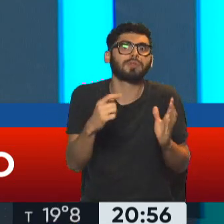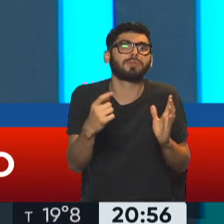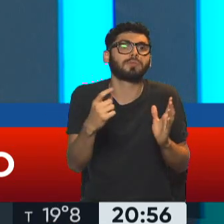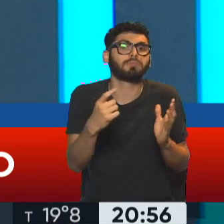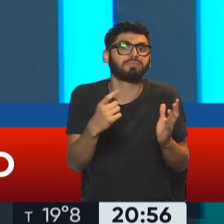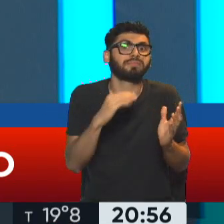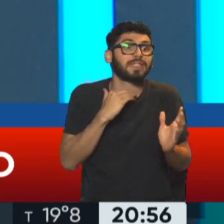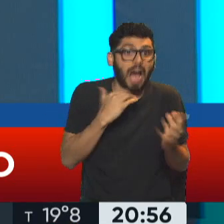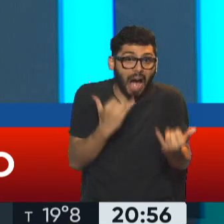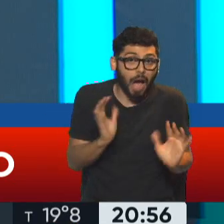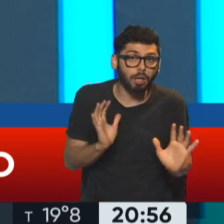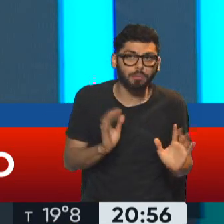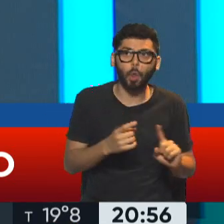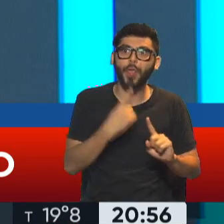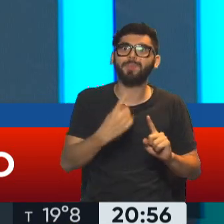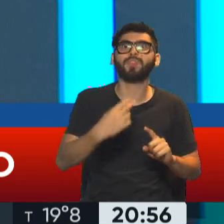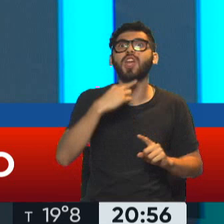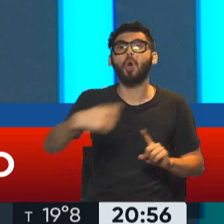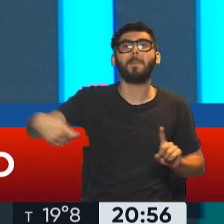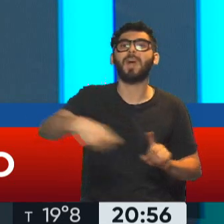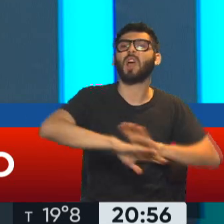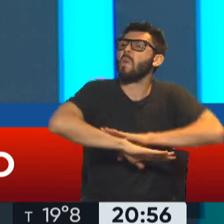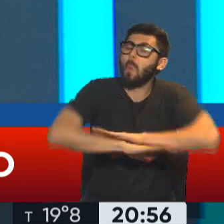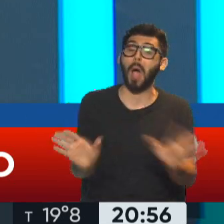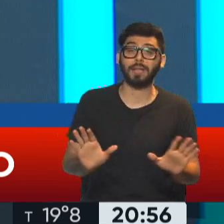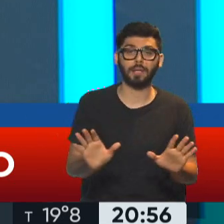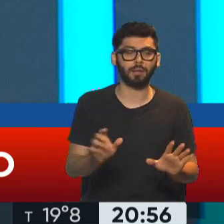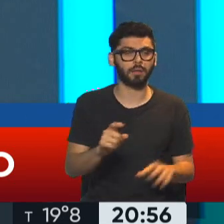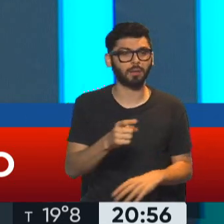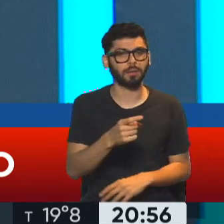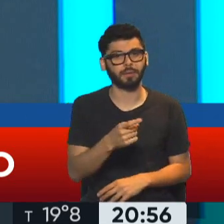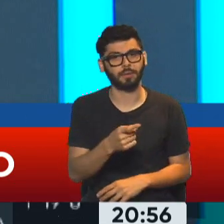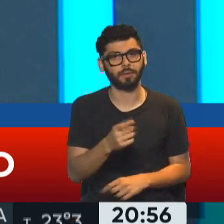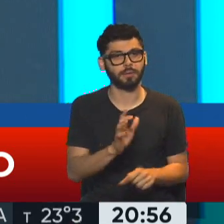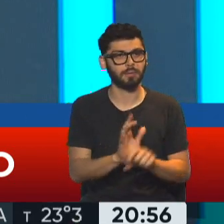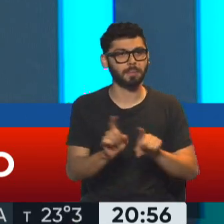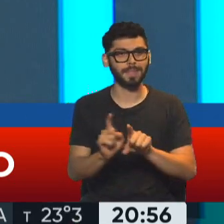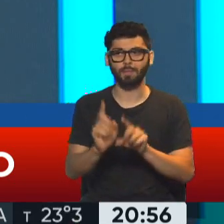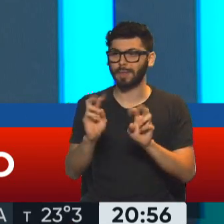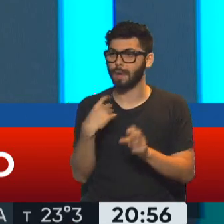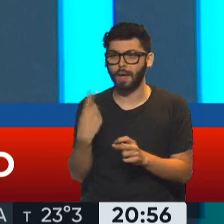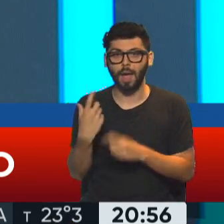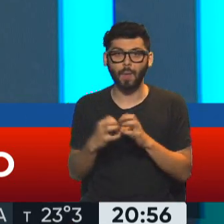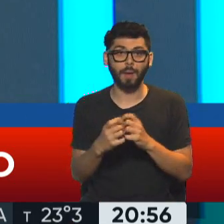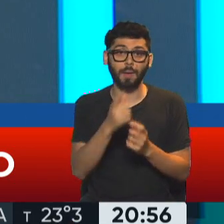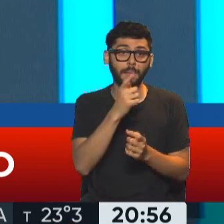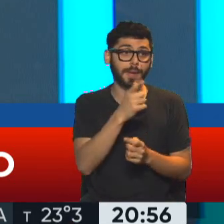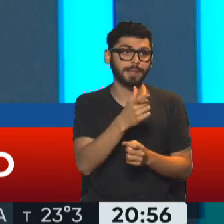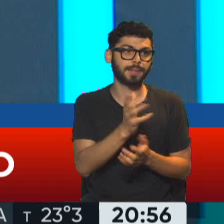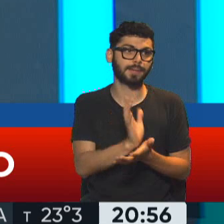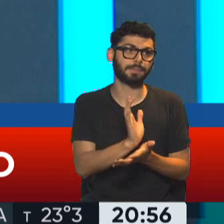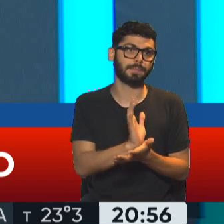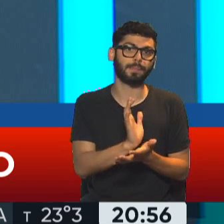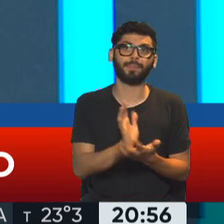con esas palabras, basta de que te maten un hijo, me parece que de vuelta, es uno de los temas que hablamos, es por abajo de la línea de